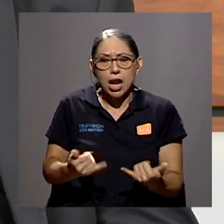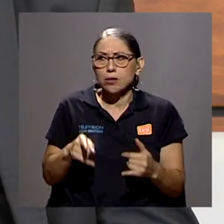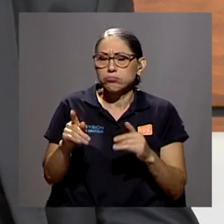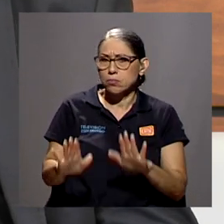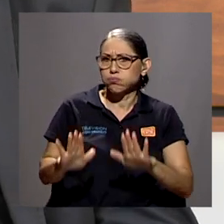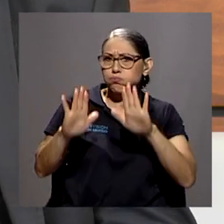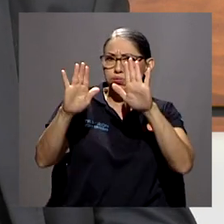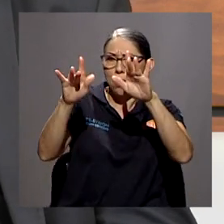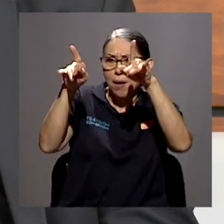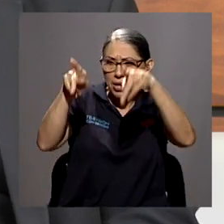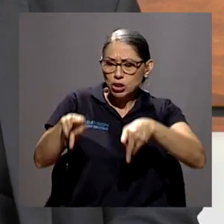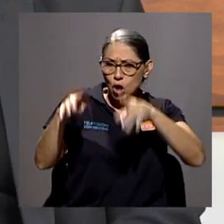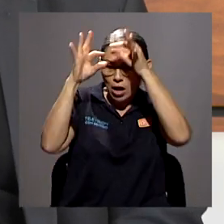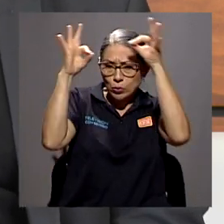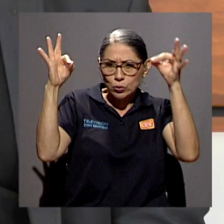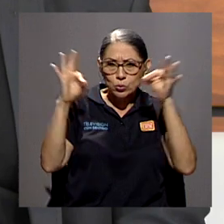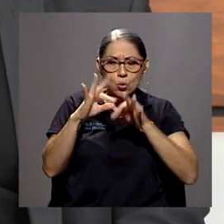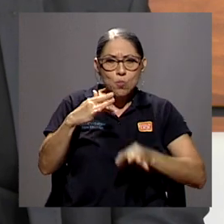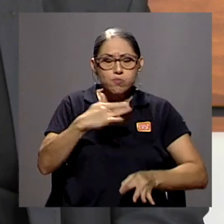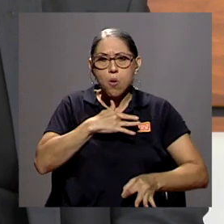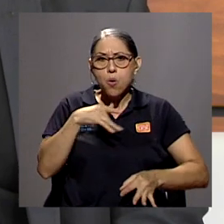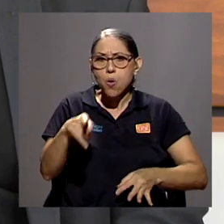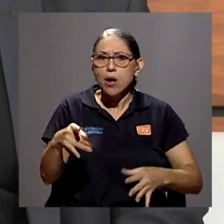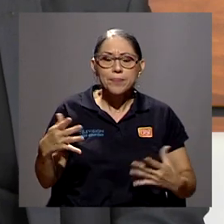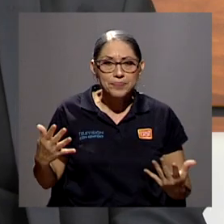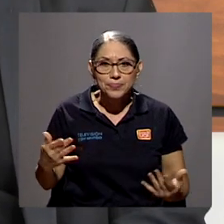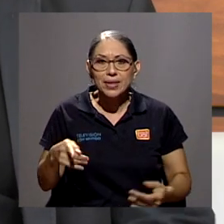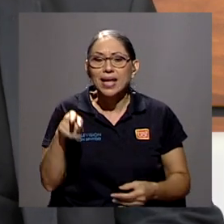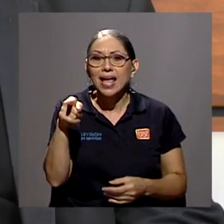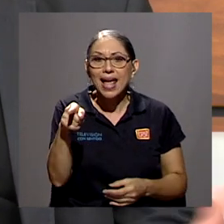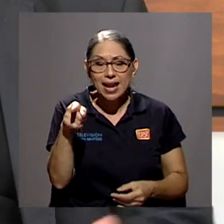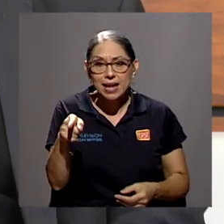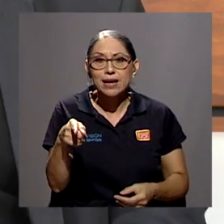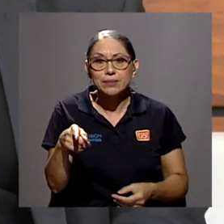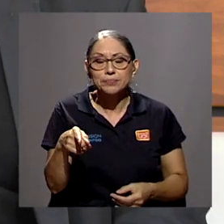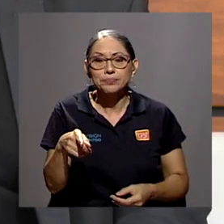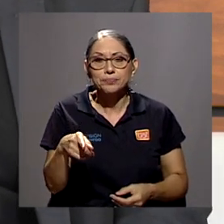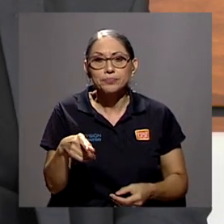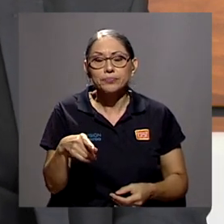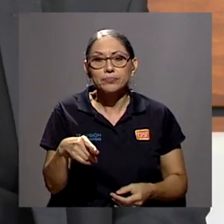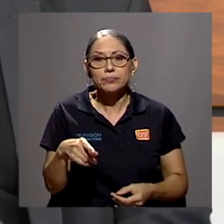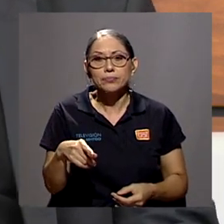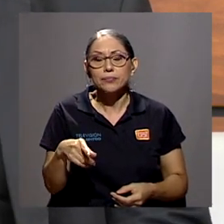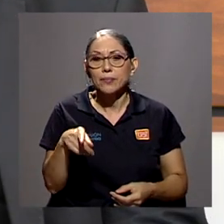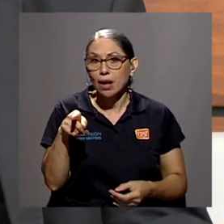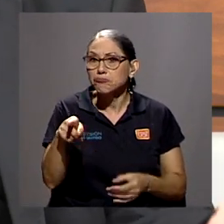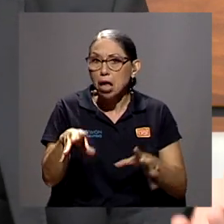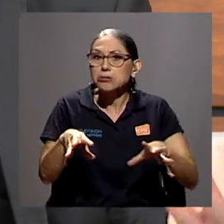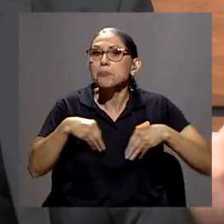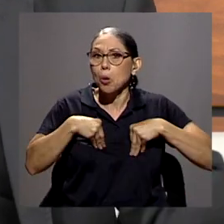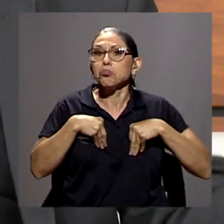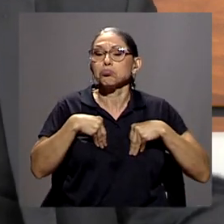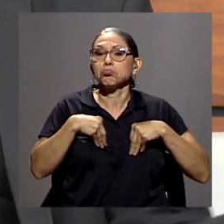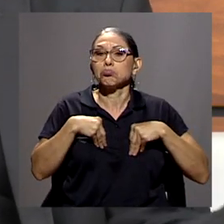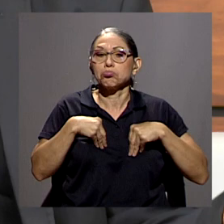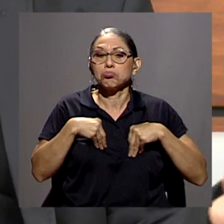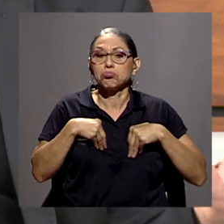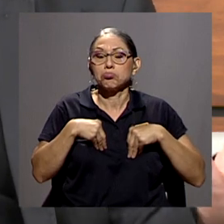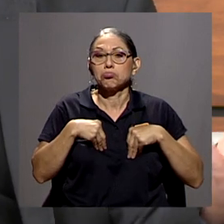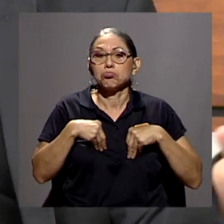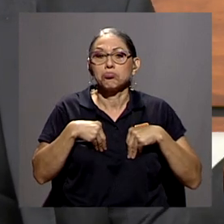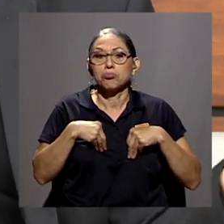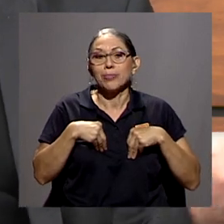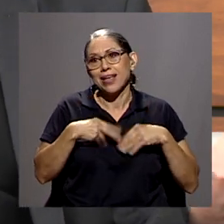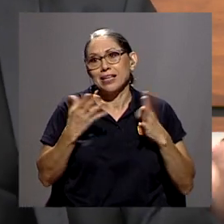que ha dedicado toda su vida como una pasión enorme este él él aceptó este